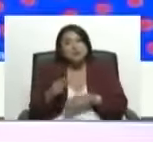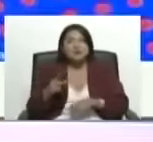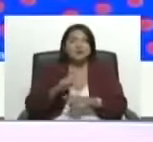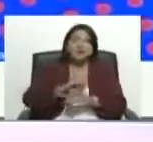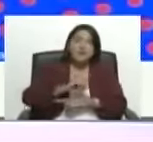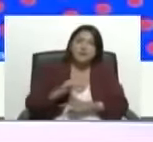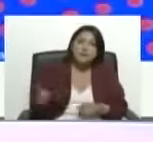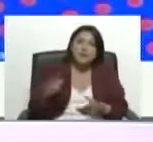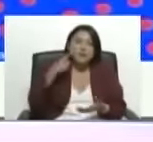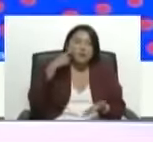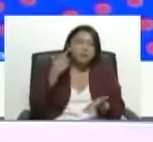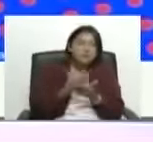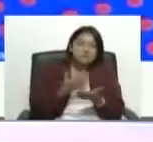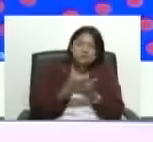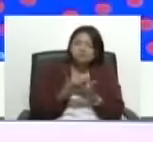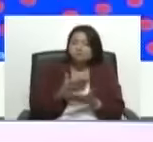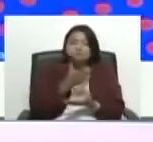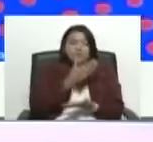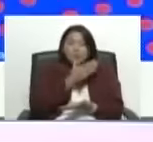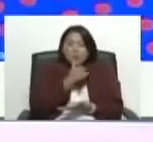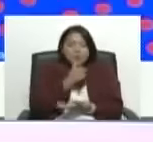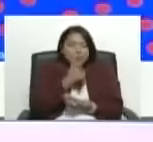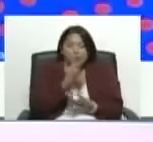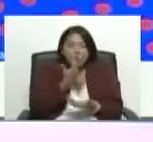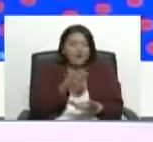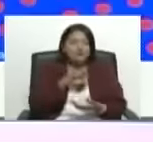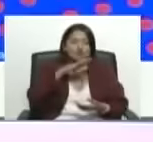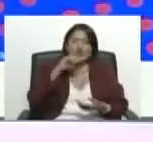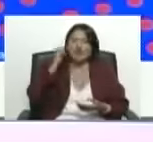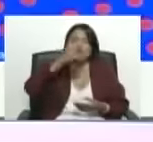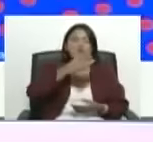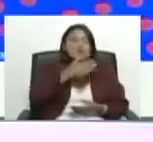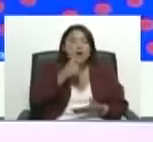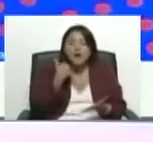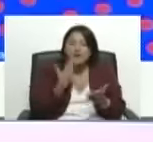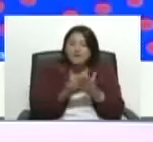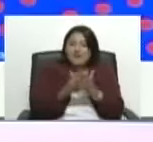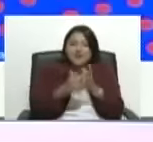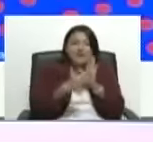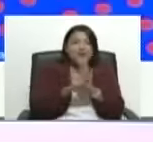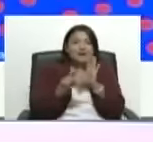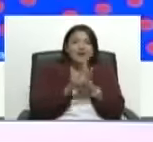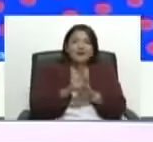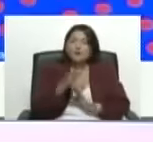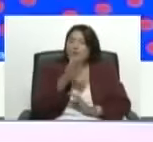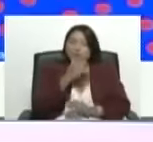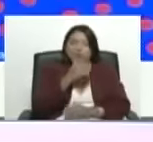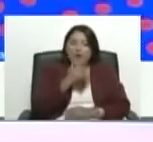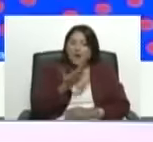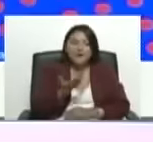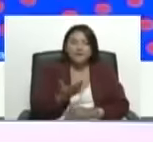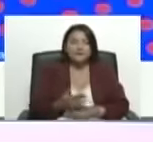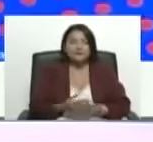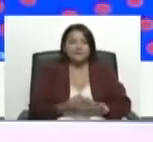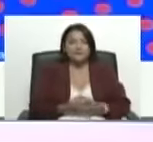tienen fórmula de demostrarlo, no hay forma alguna en este mundo donde ellos los puedan demostrar, que